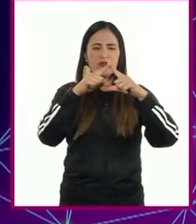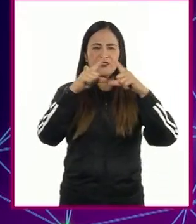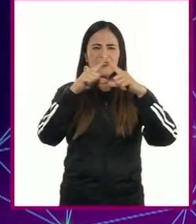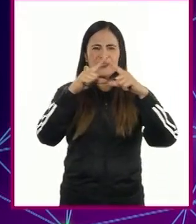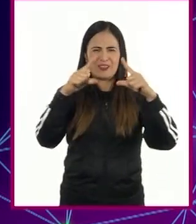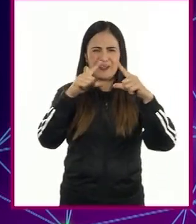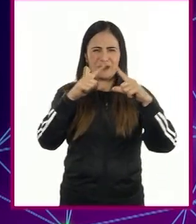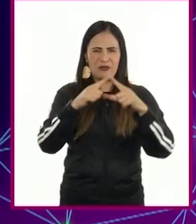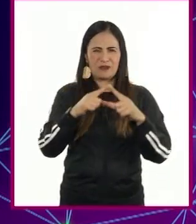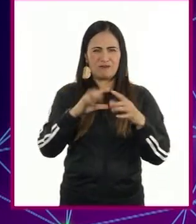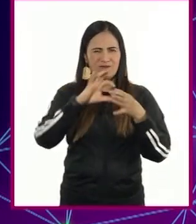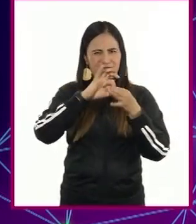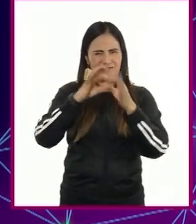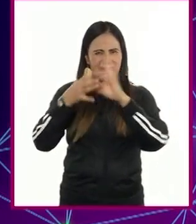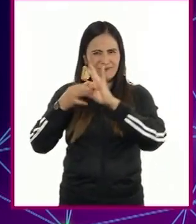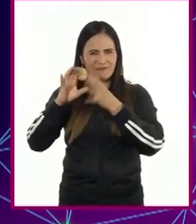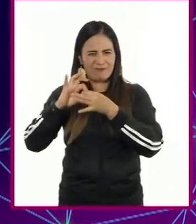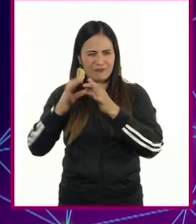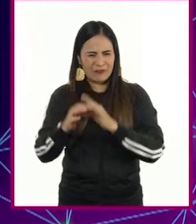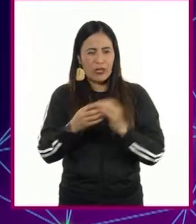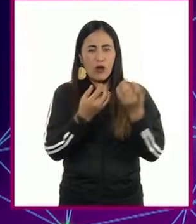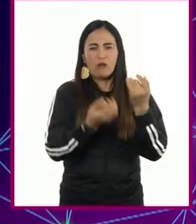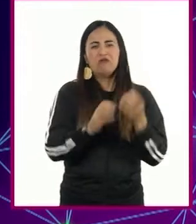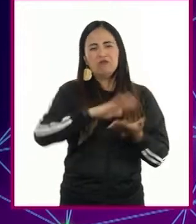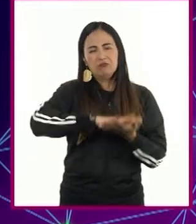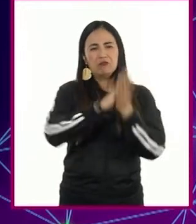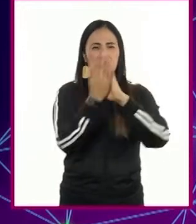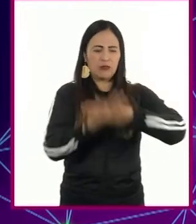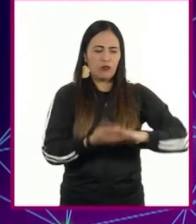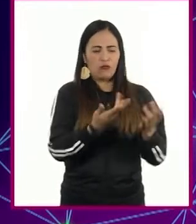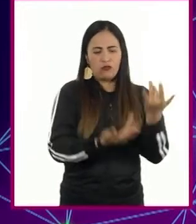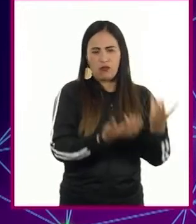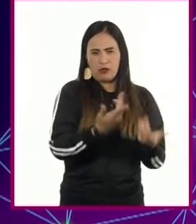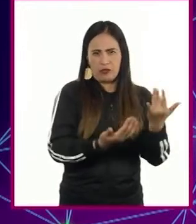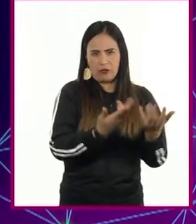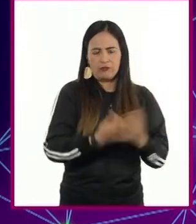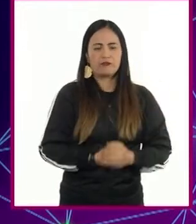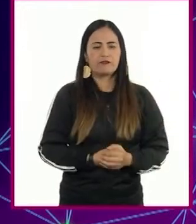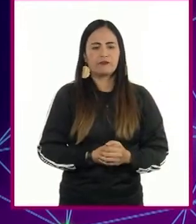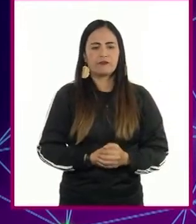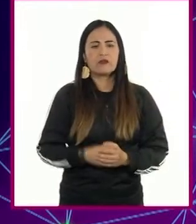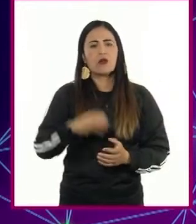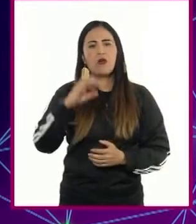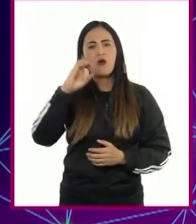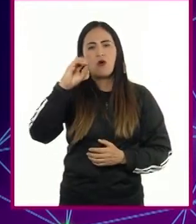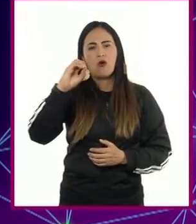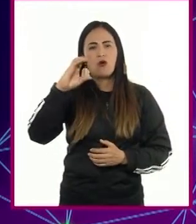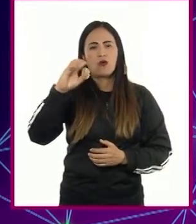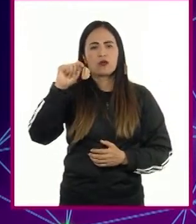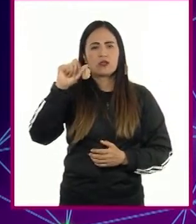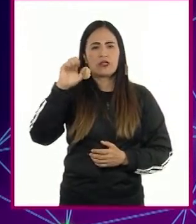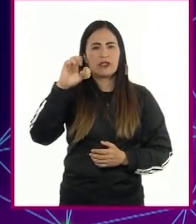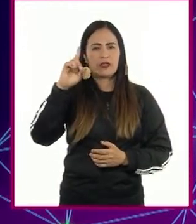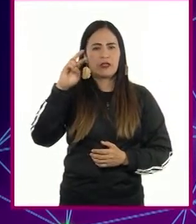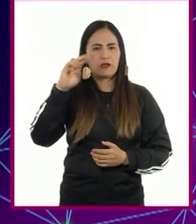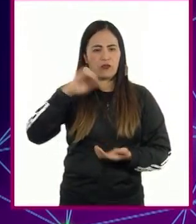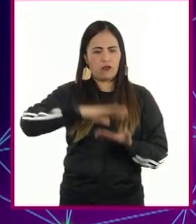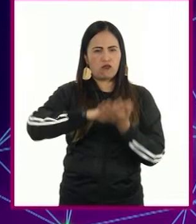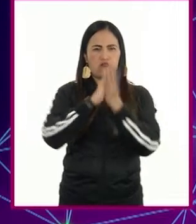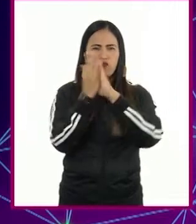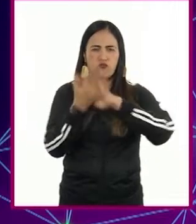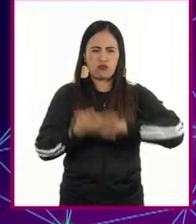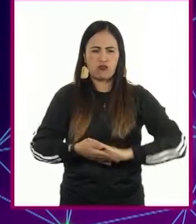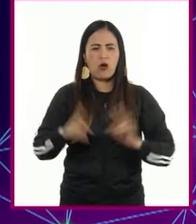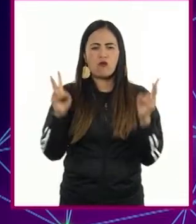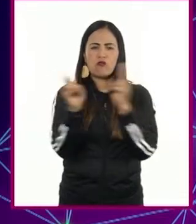se asocia con el elemento fuego. El octaedro es considerado el elemento aire. Se forma